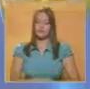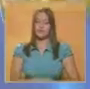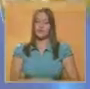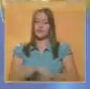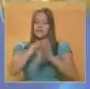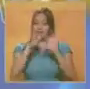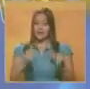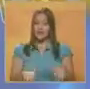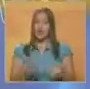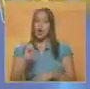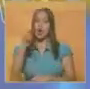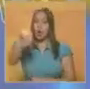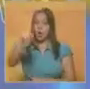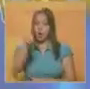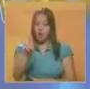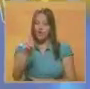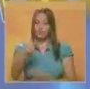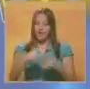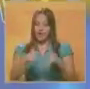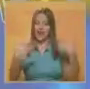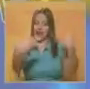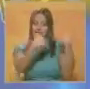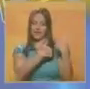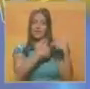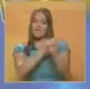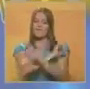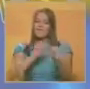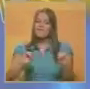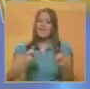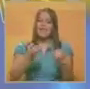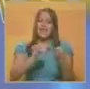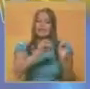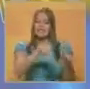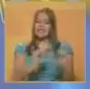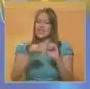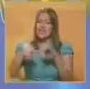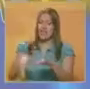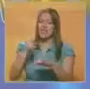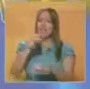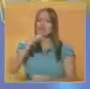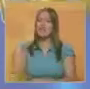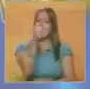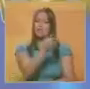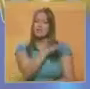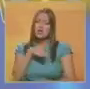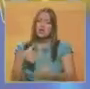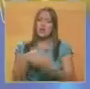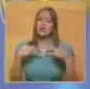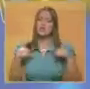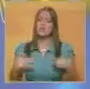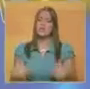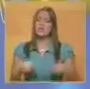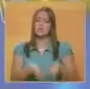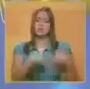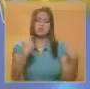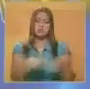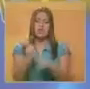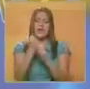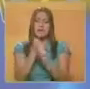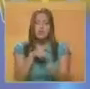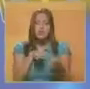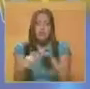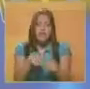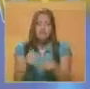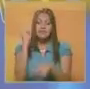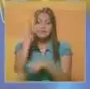el secretario general de la ONU bimon solicitó el fin inmediato de la violencia en Siria y denunció indicios de crímenes contra la humanidad mientras Espera que este jueves la